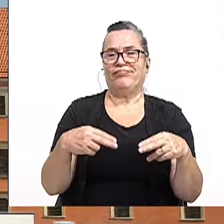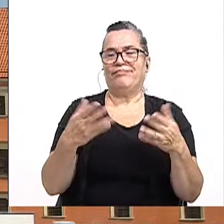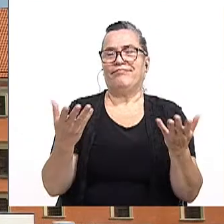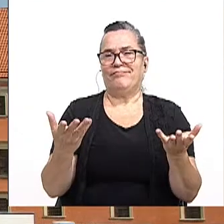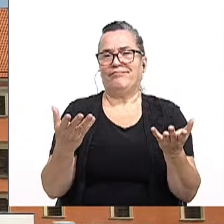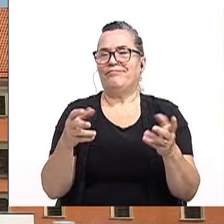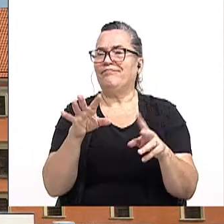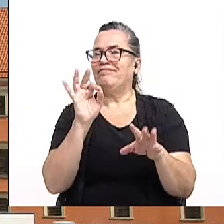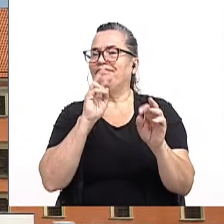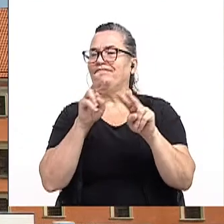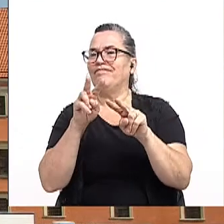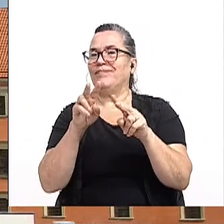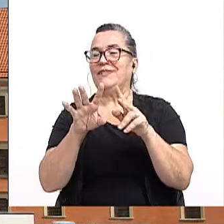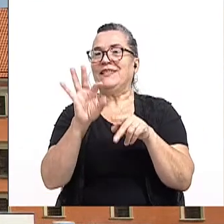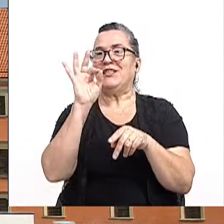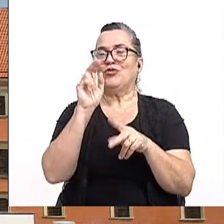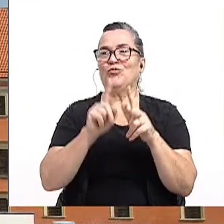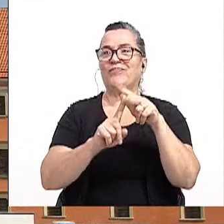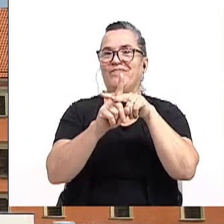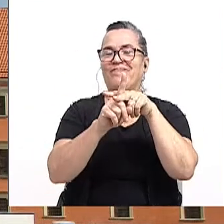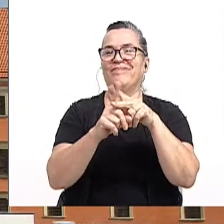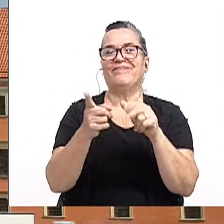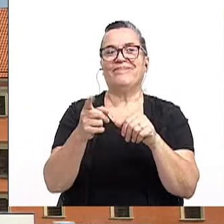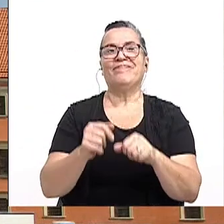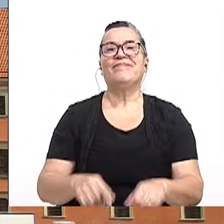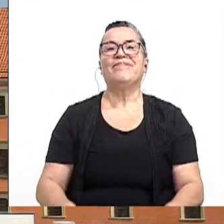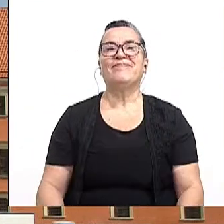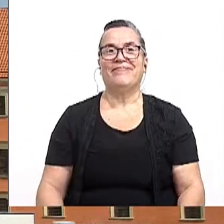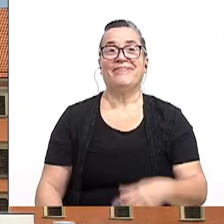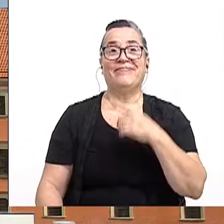sobre este descubrimiento.